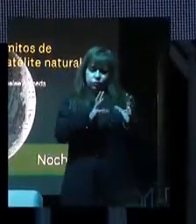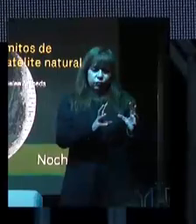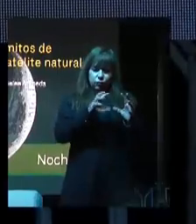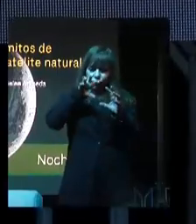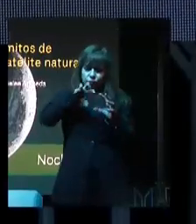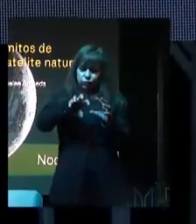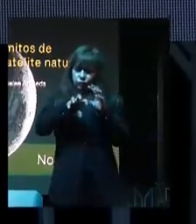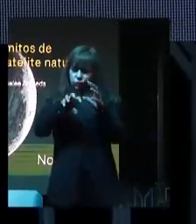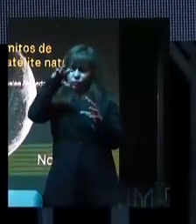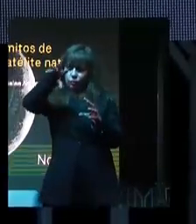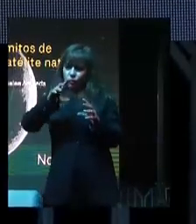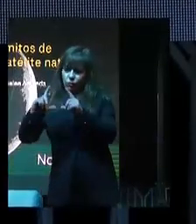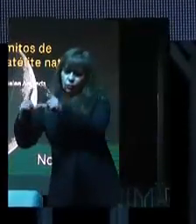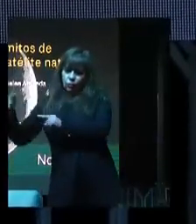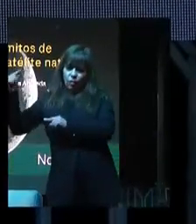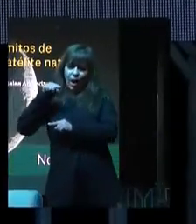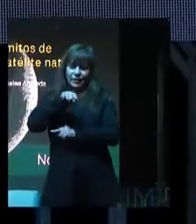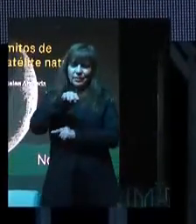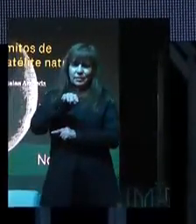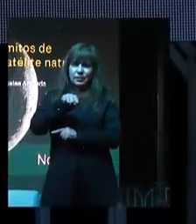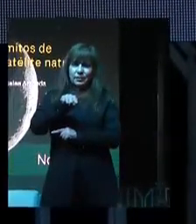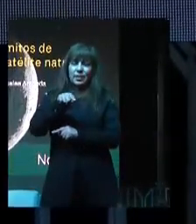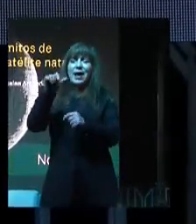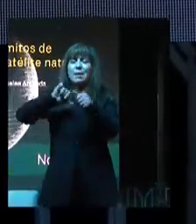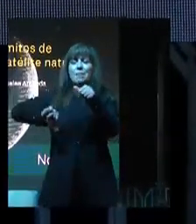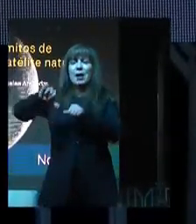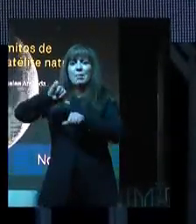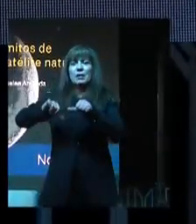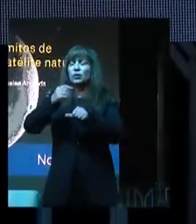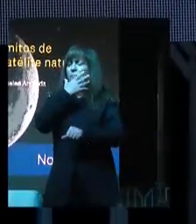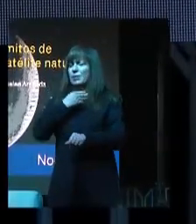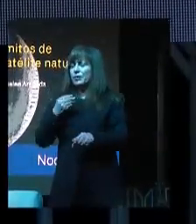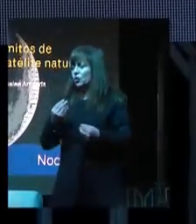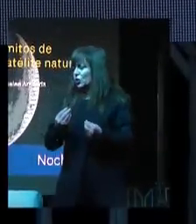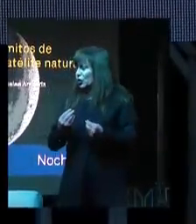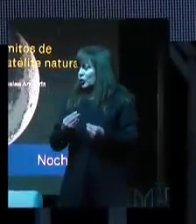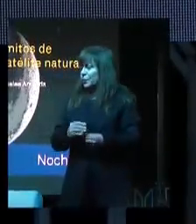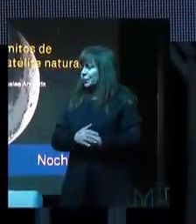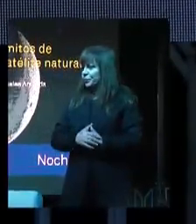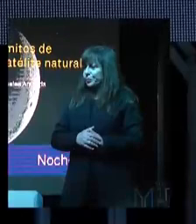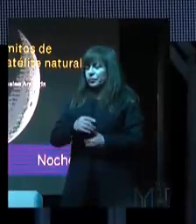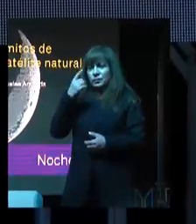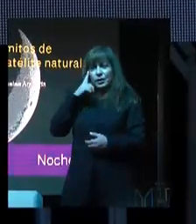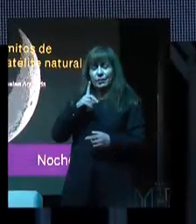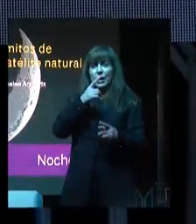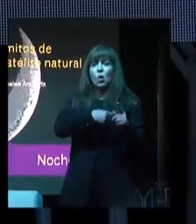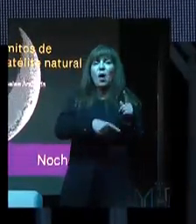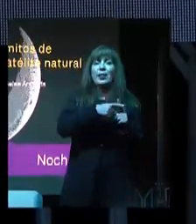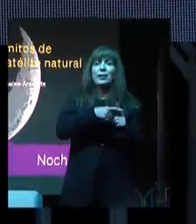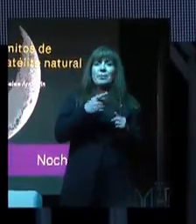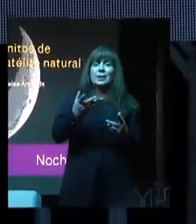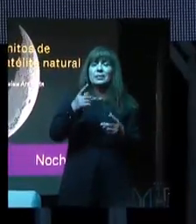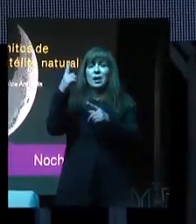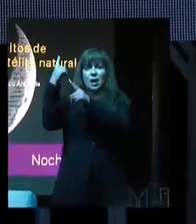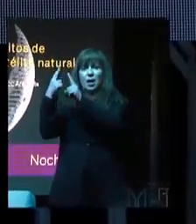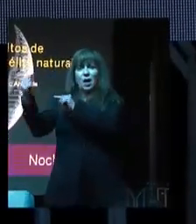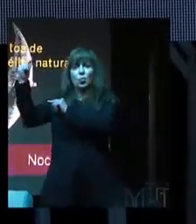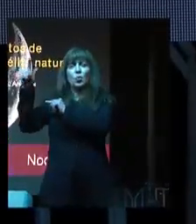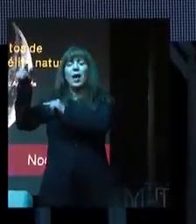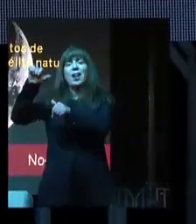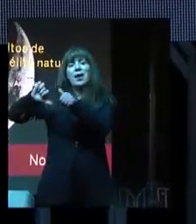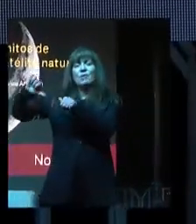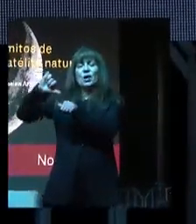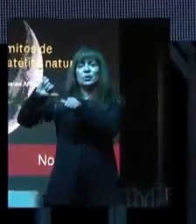lunar, se pueden hacer experimentos maravillosos en la Luna. Pero además, la Luna es un